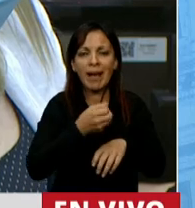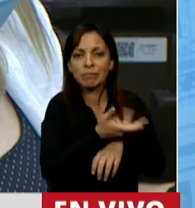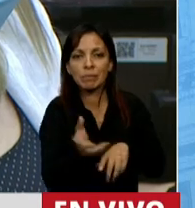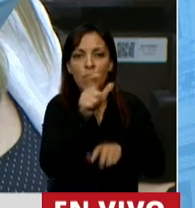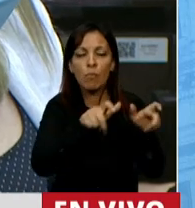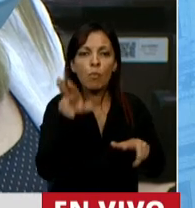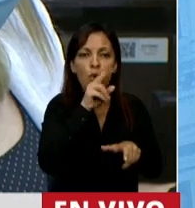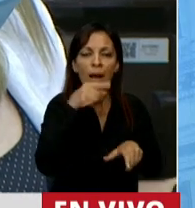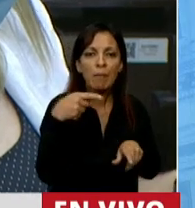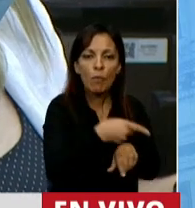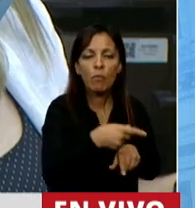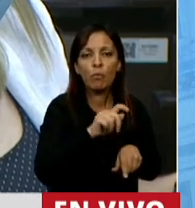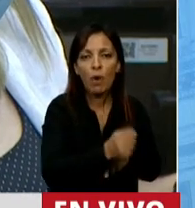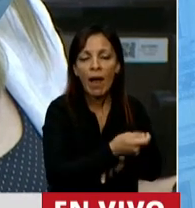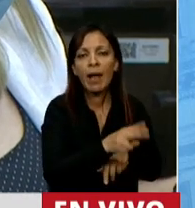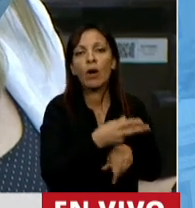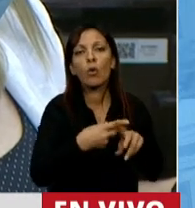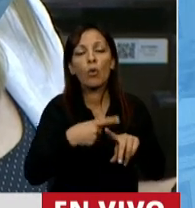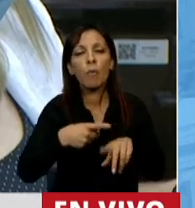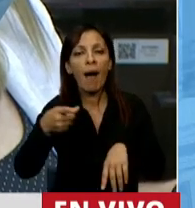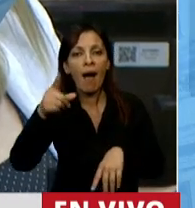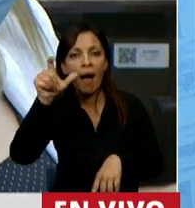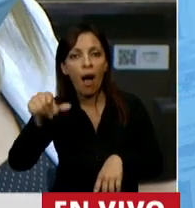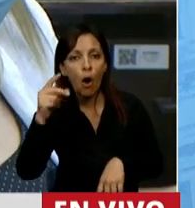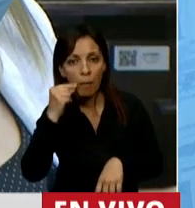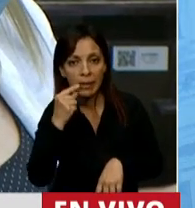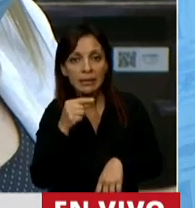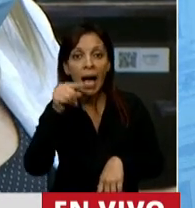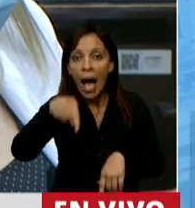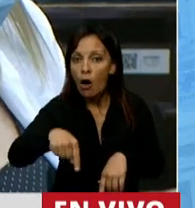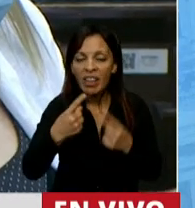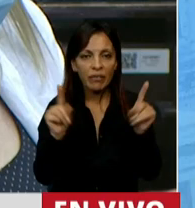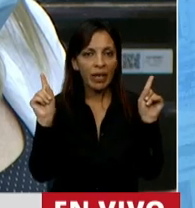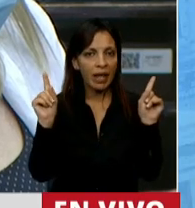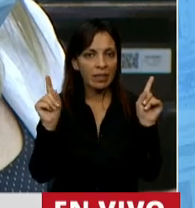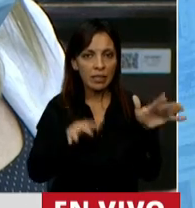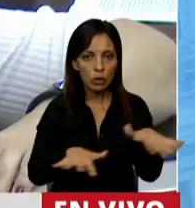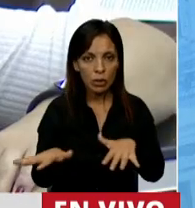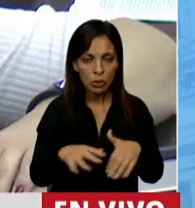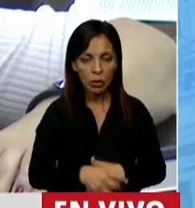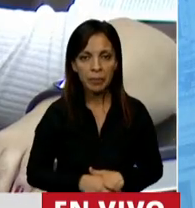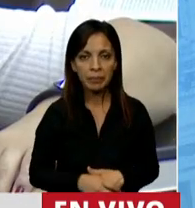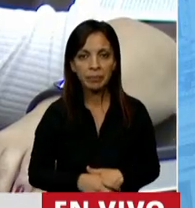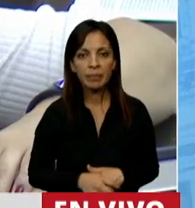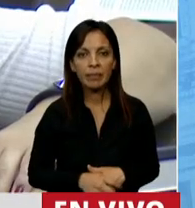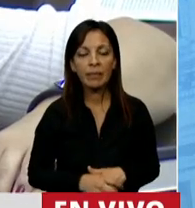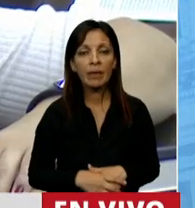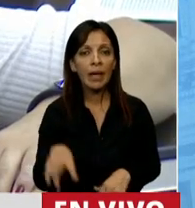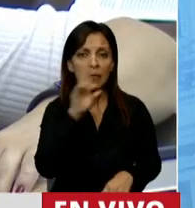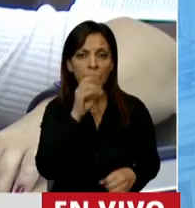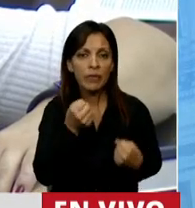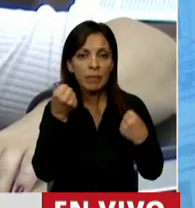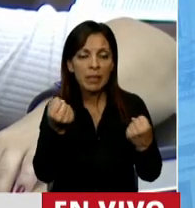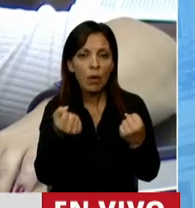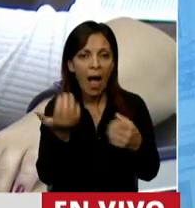del Estado argentino con las mujeres. Esa plaza es un nuevo capítulo en el movimiento feminista de Argentina. El feminismo estaba